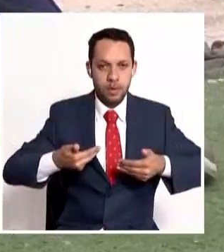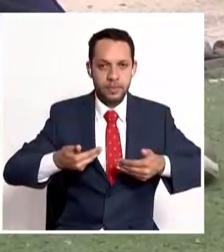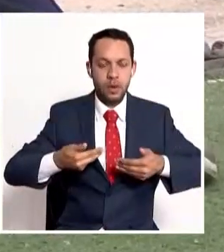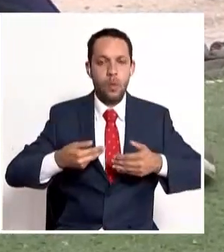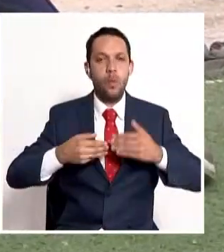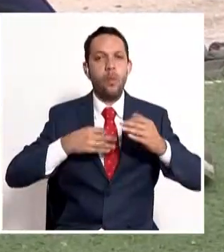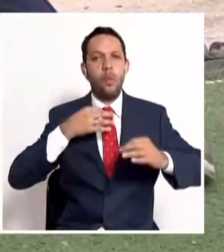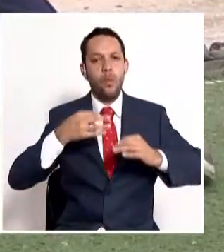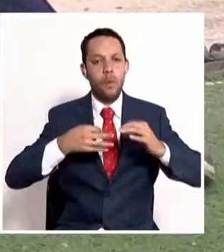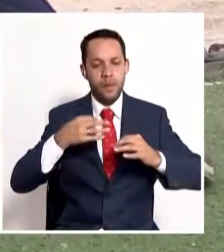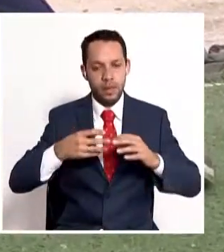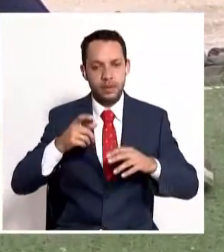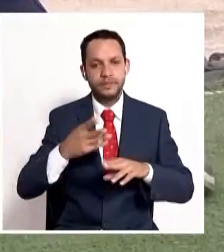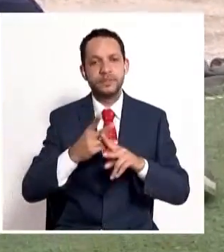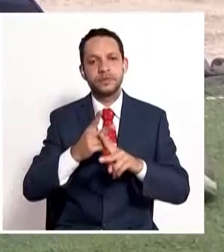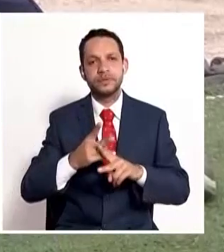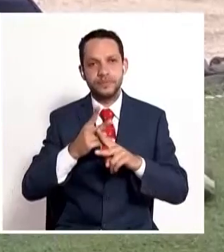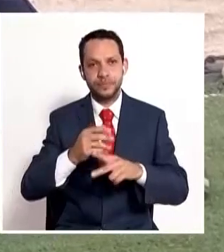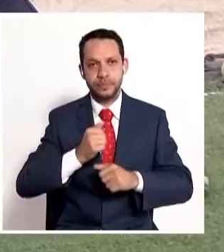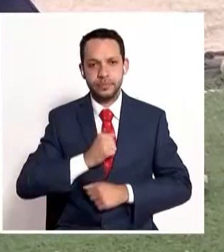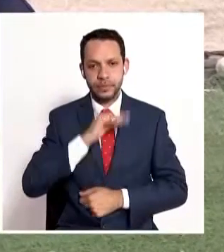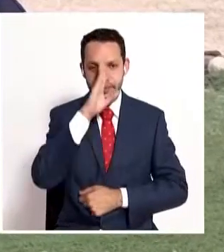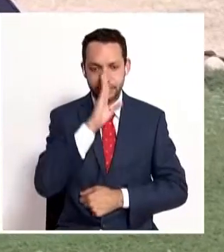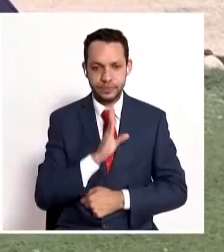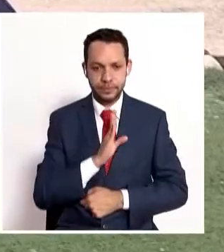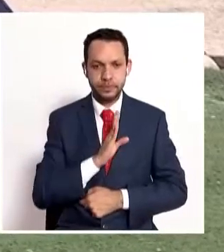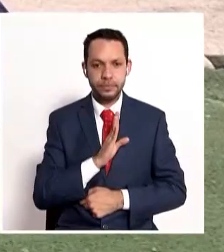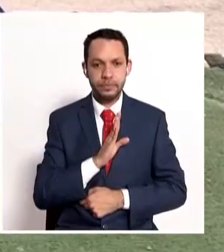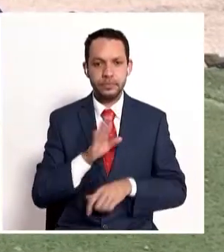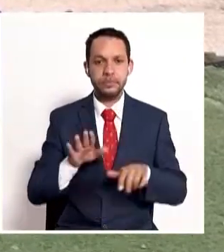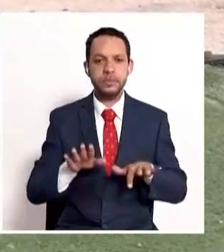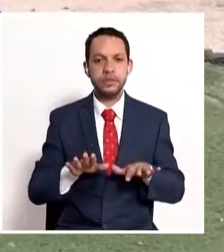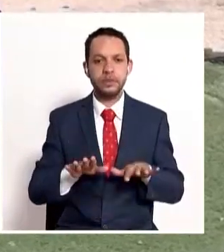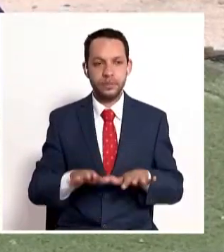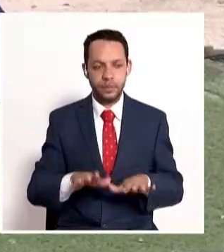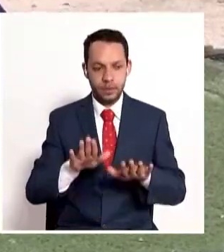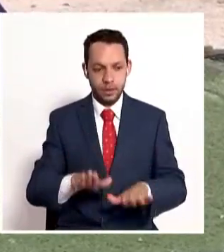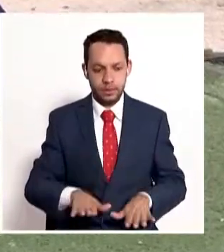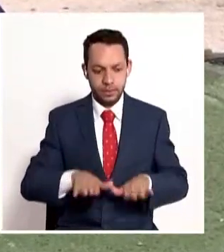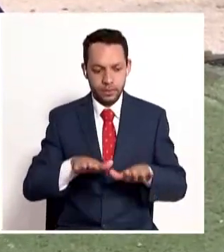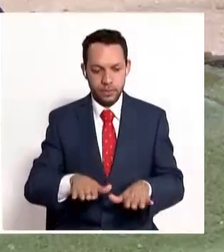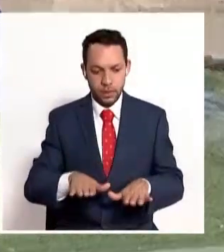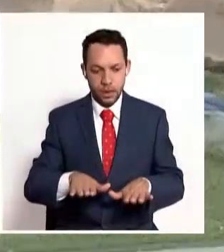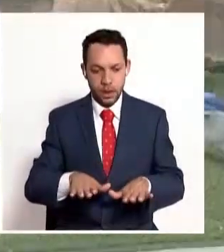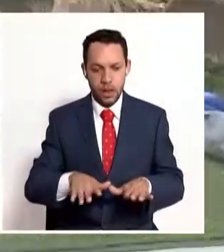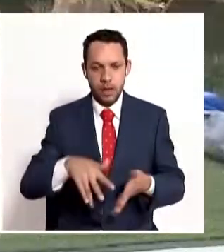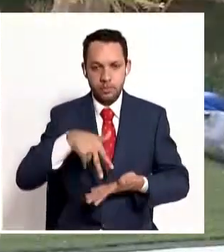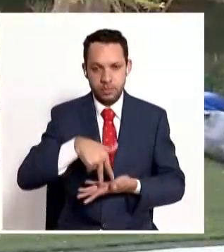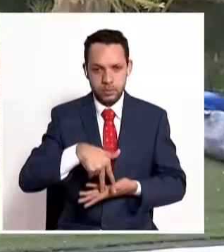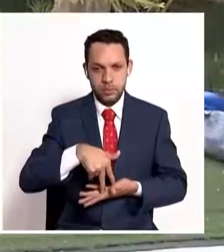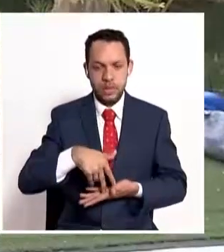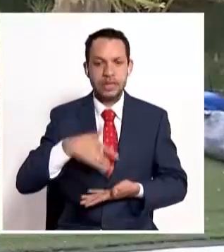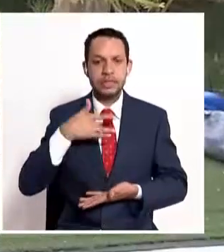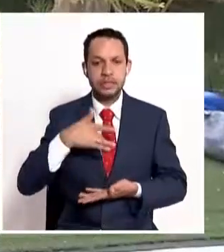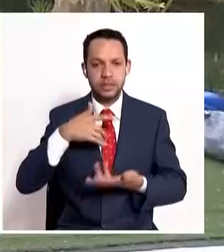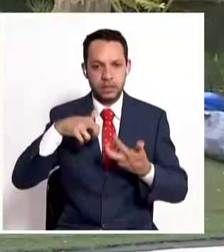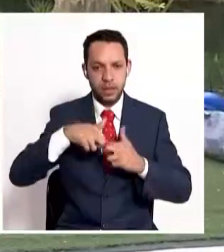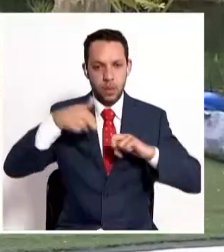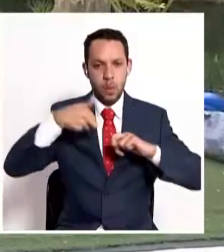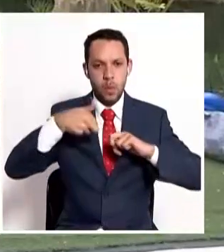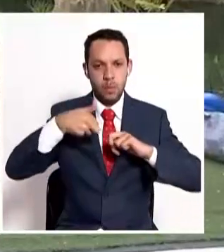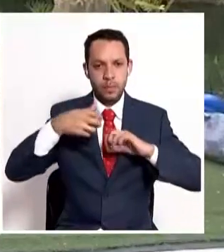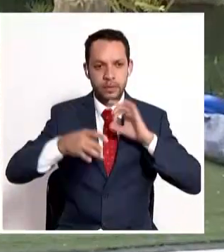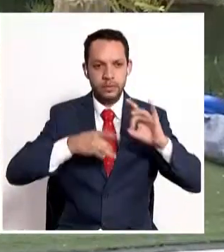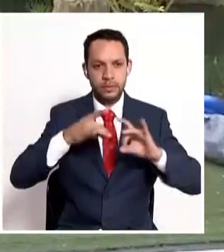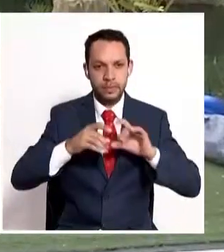totalmente erguida puedo apoyarme en mi pierna y sentir la atención en esta zona la otra parte de los isquiotibiales